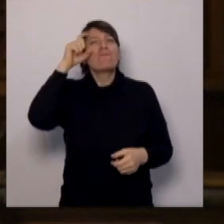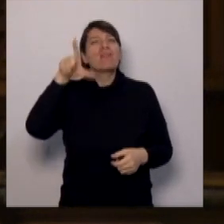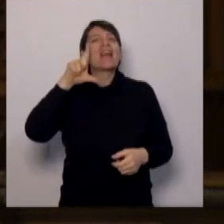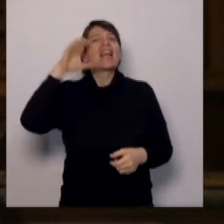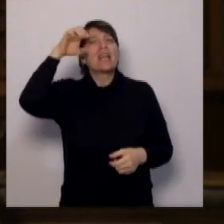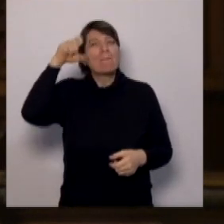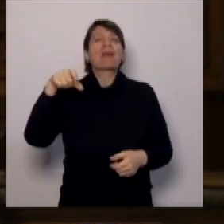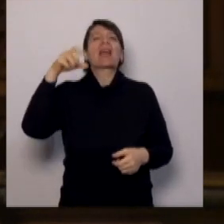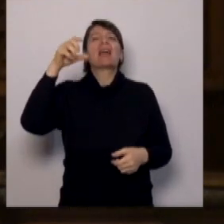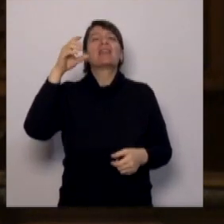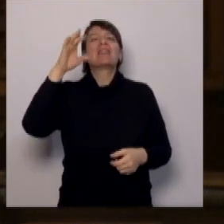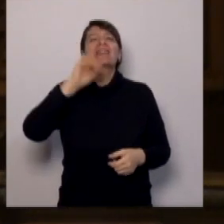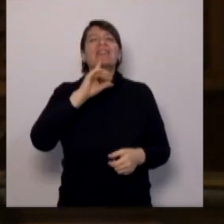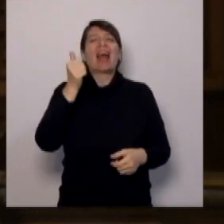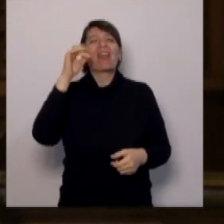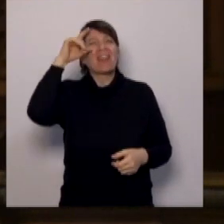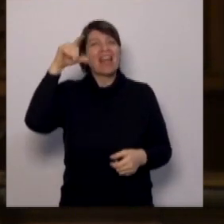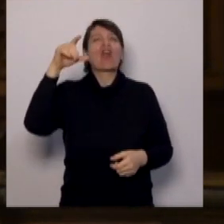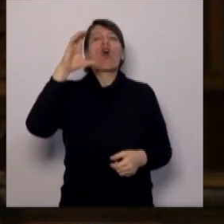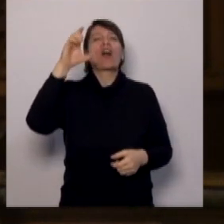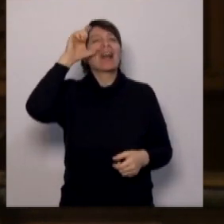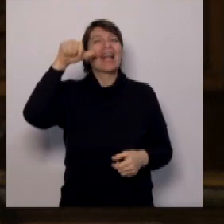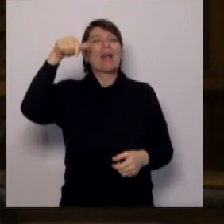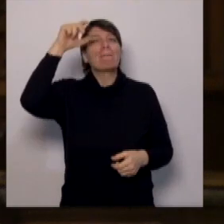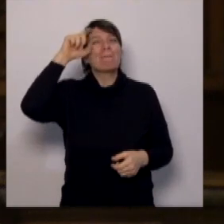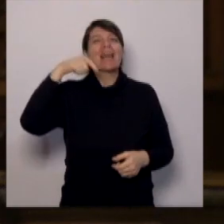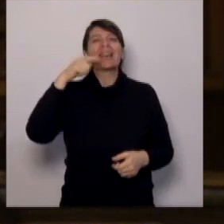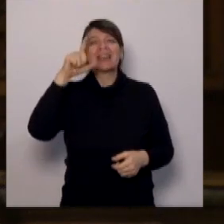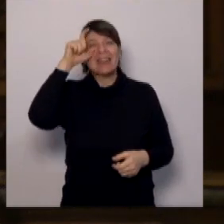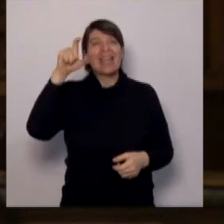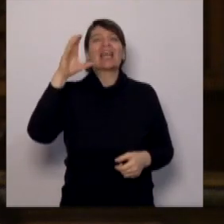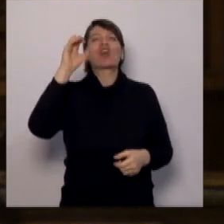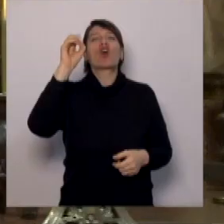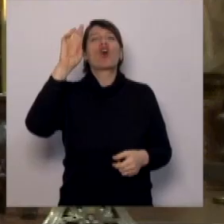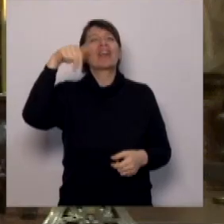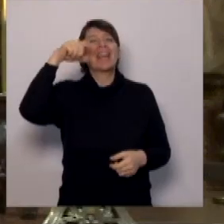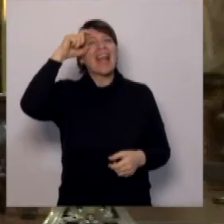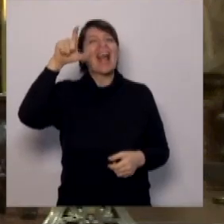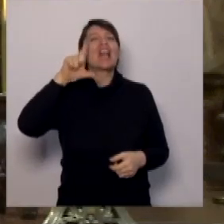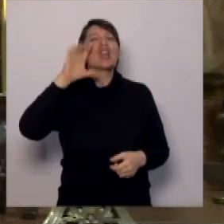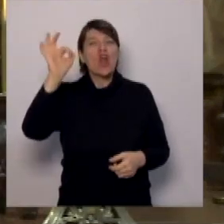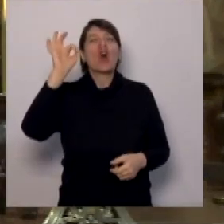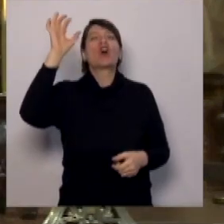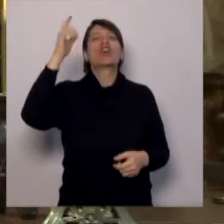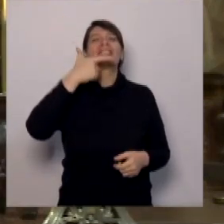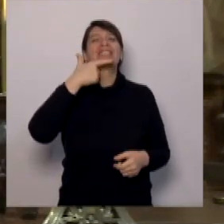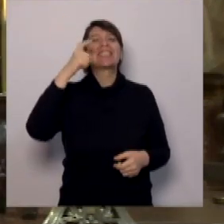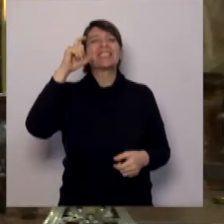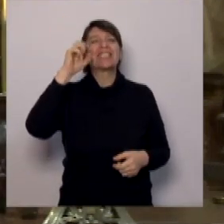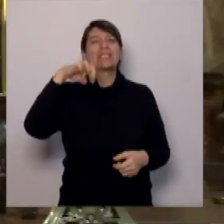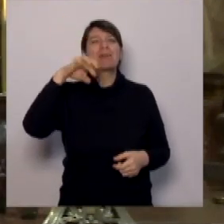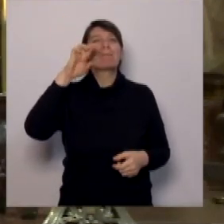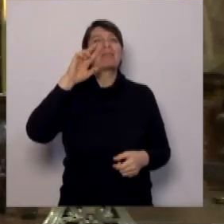Mateo, Simón y Tadeo, Lino, Cleto, Clemente, Sixto, Cornelio, Cipriano,